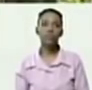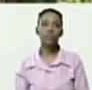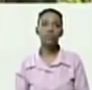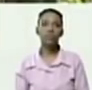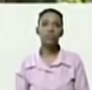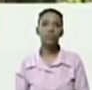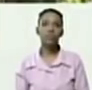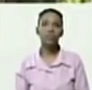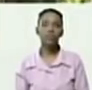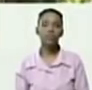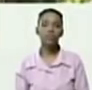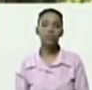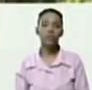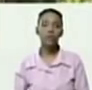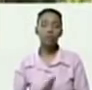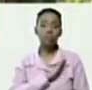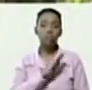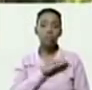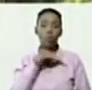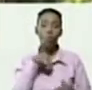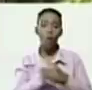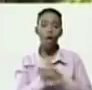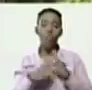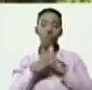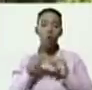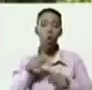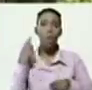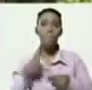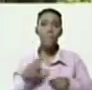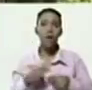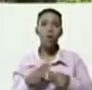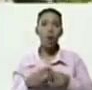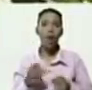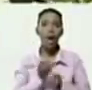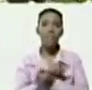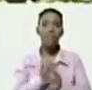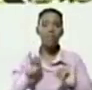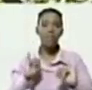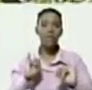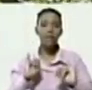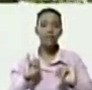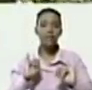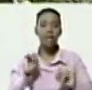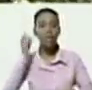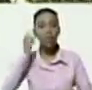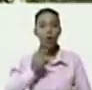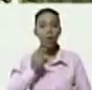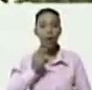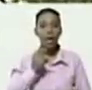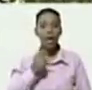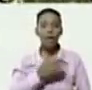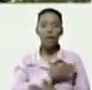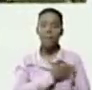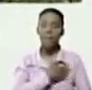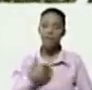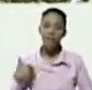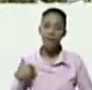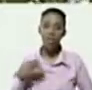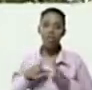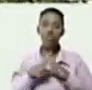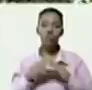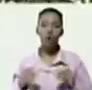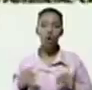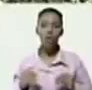De conservar por entre todos los peligros la independencia de Bolívar y de preferir todas las